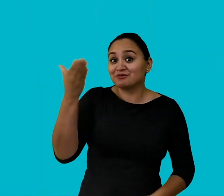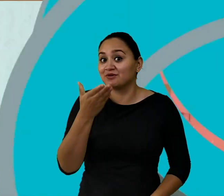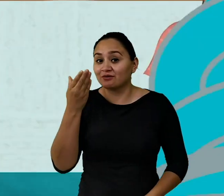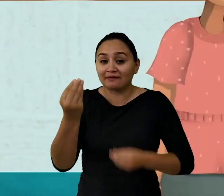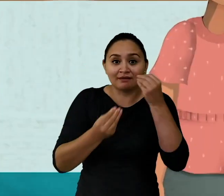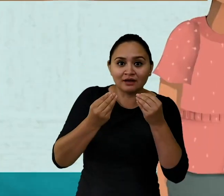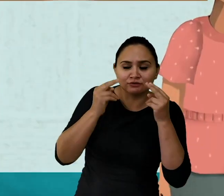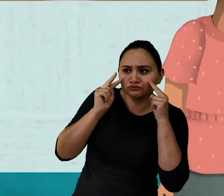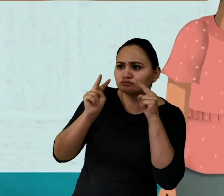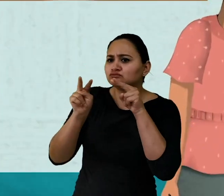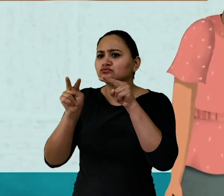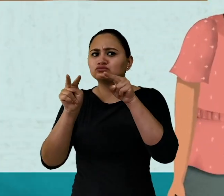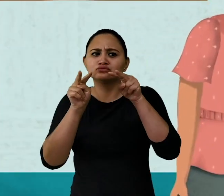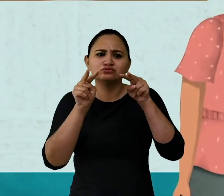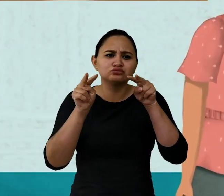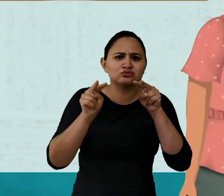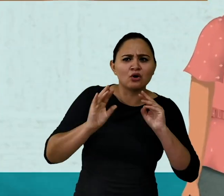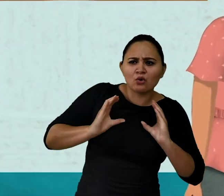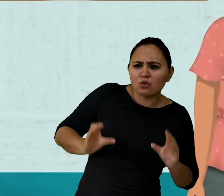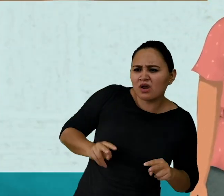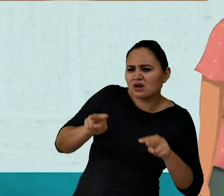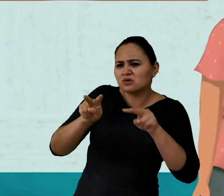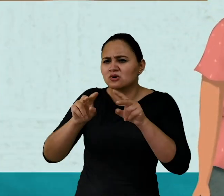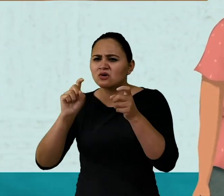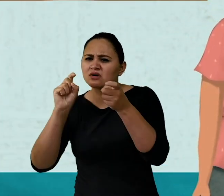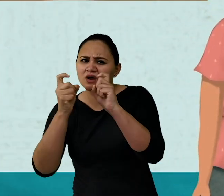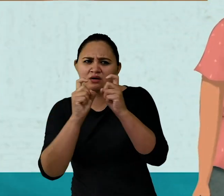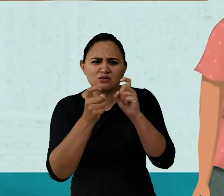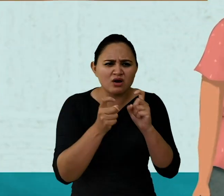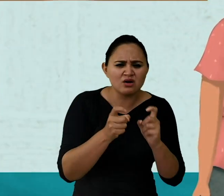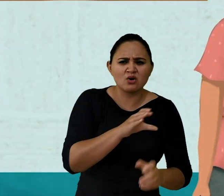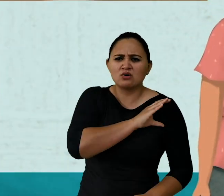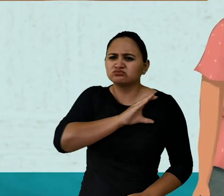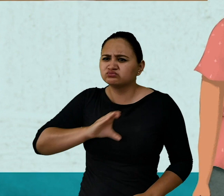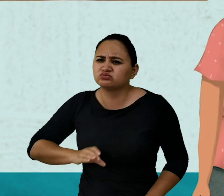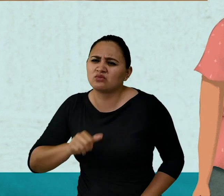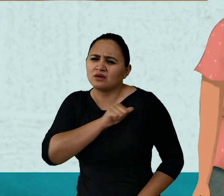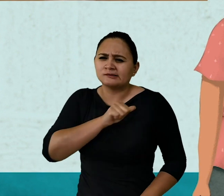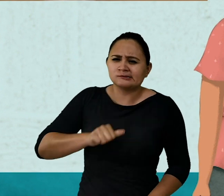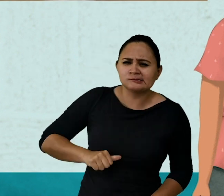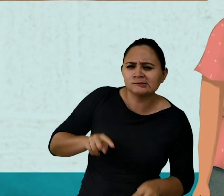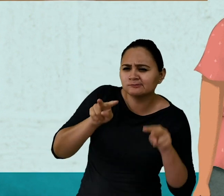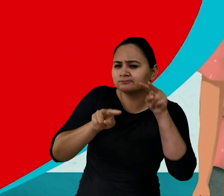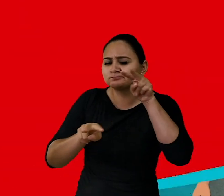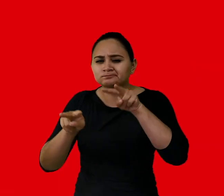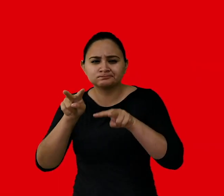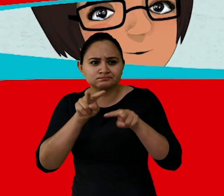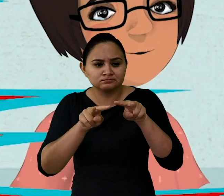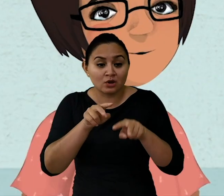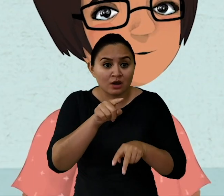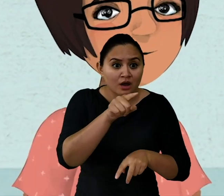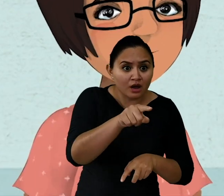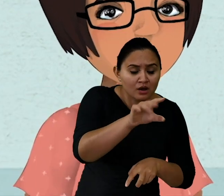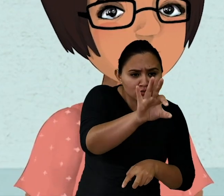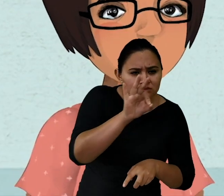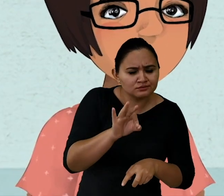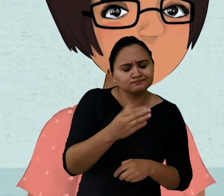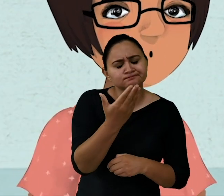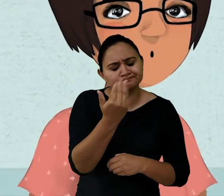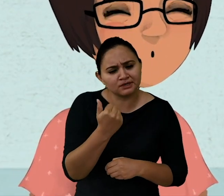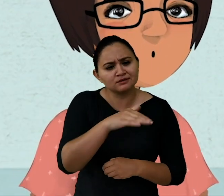Profe, debes estar atento a los cambios físicos, emocionales o de comportamiento de tus estudiantes. Si los